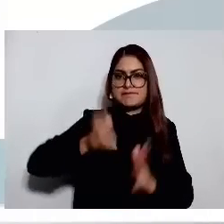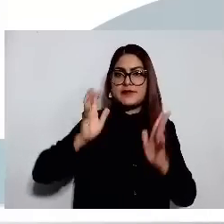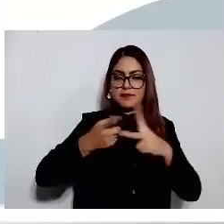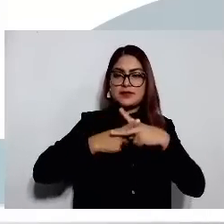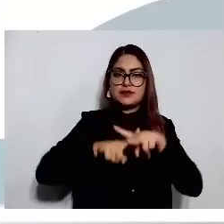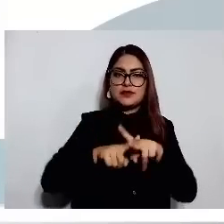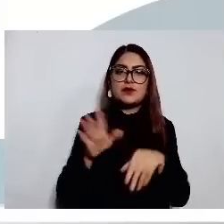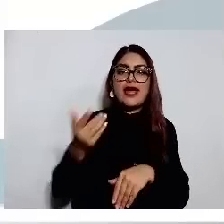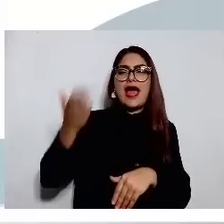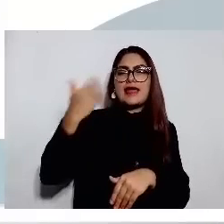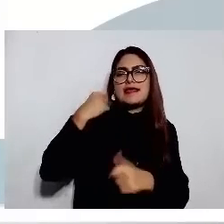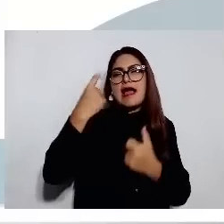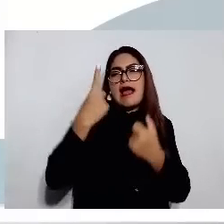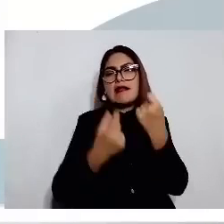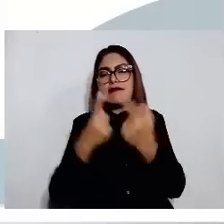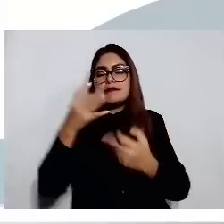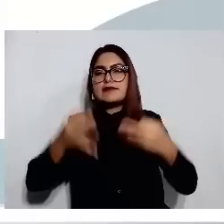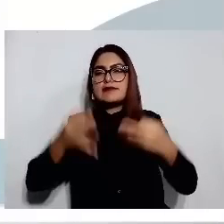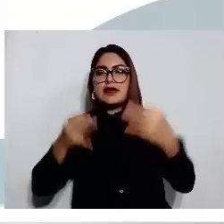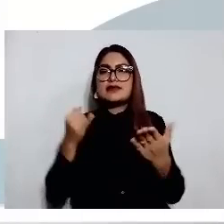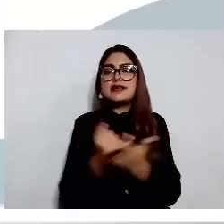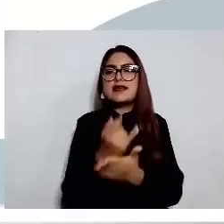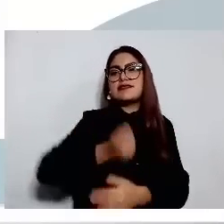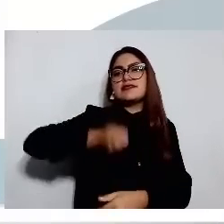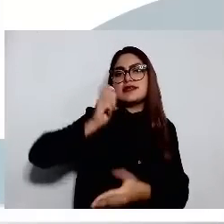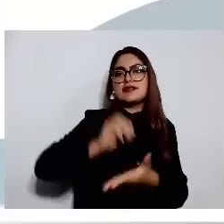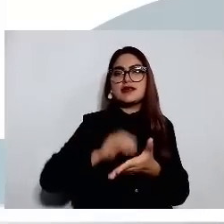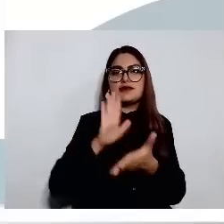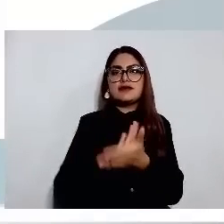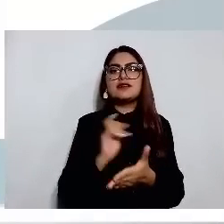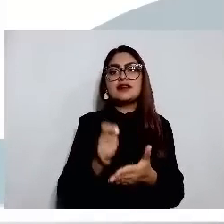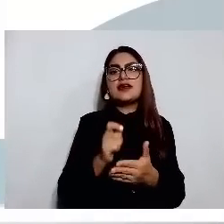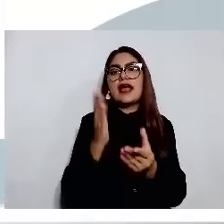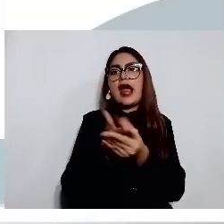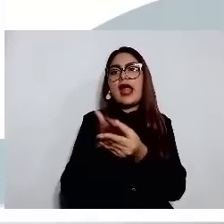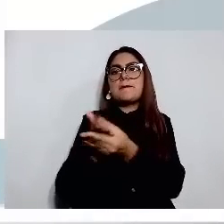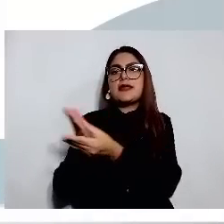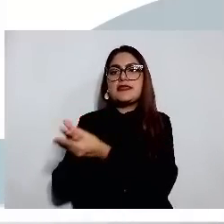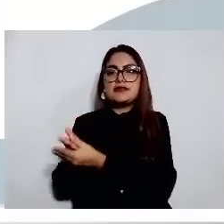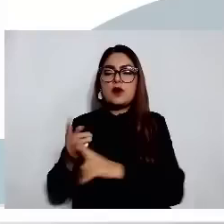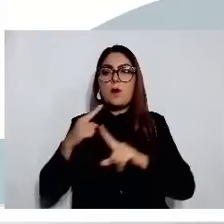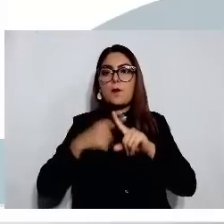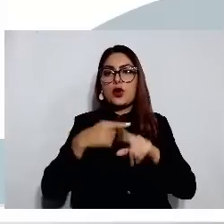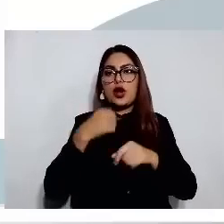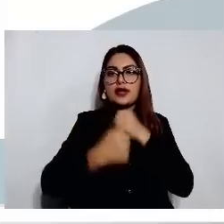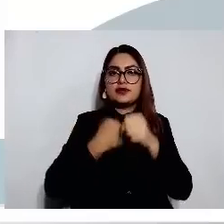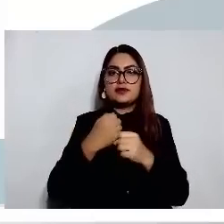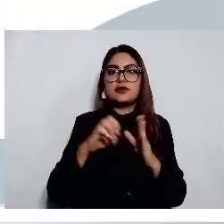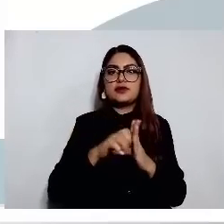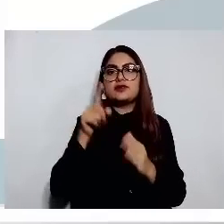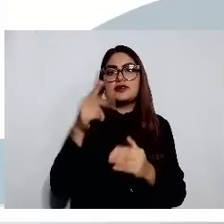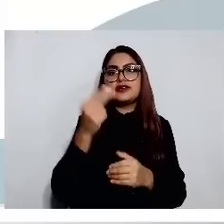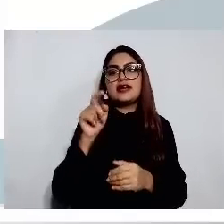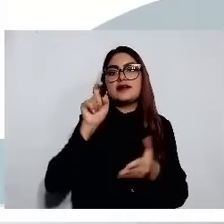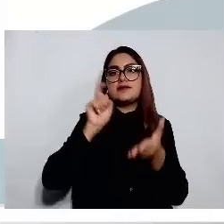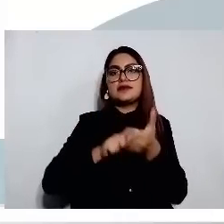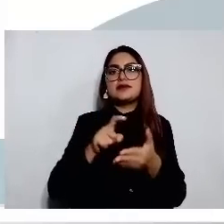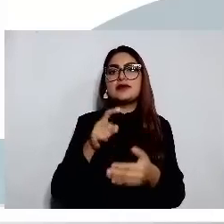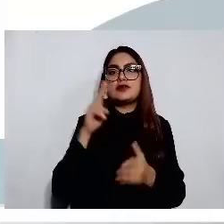algo de sentencias lo tenían en carpetas por años. O sea, tú tenías que entrar 2019, carpeta, y